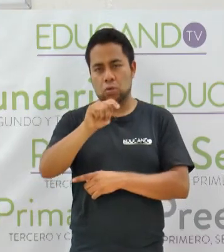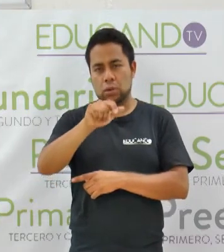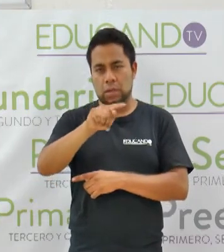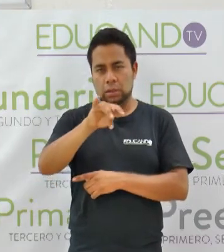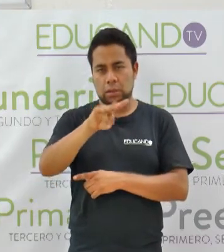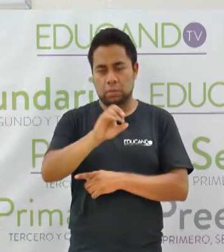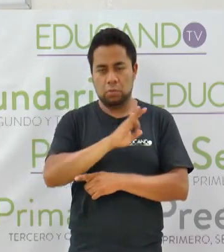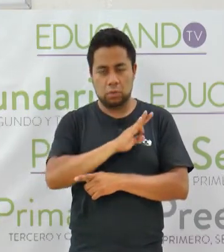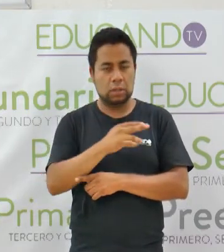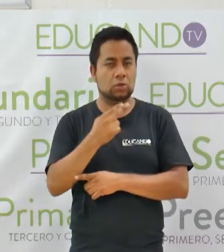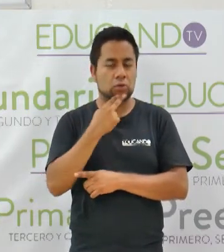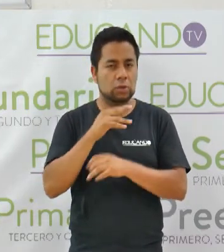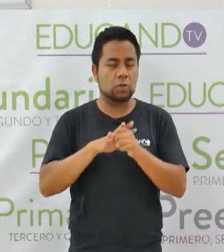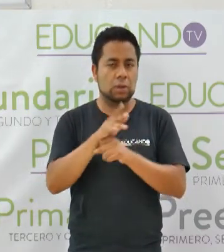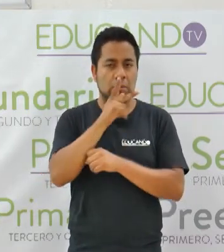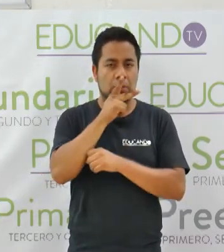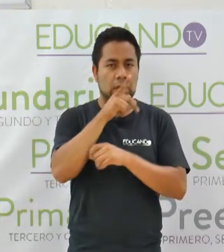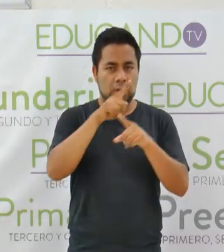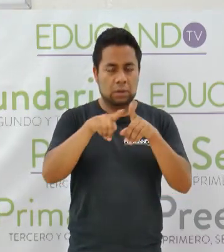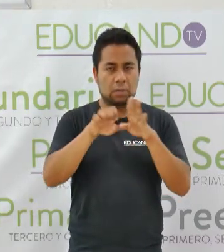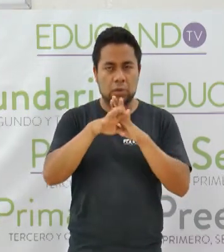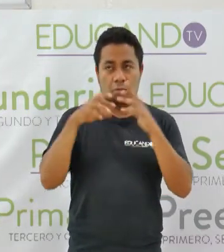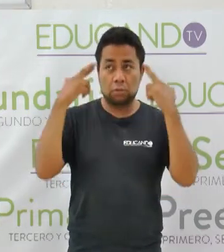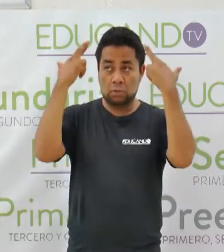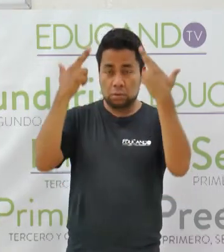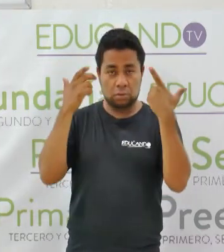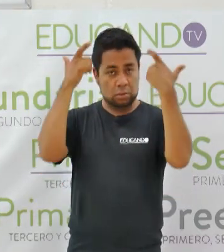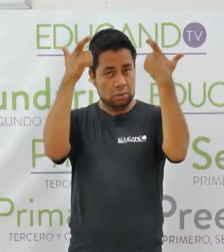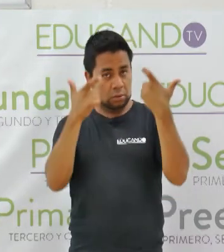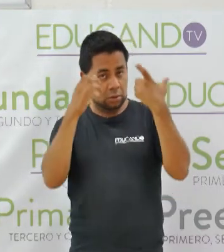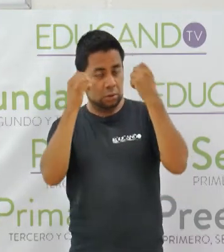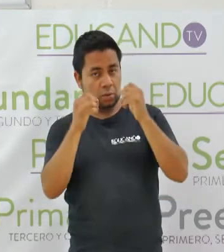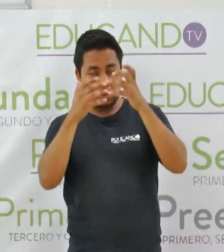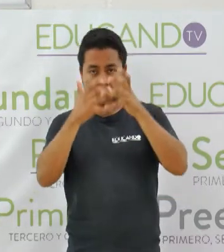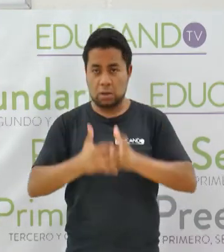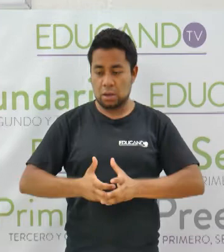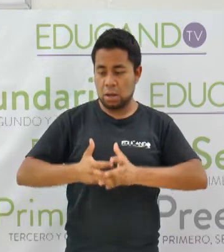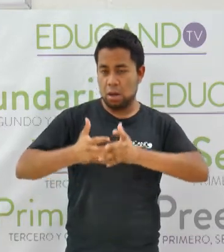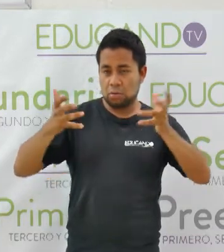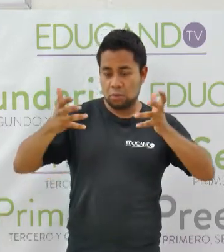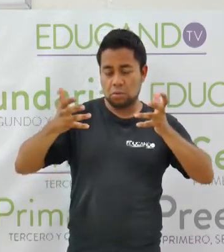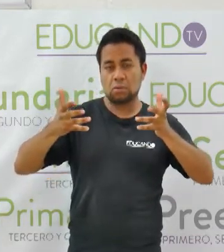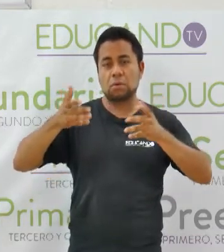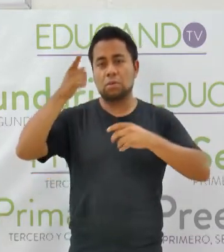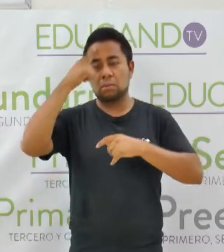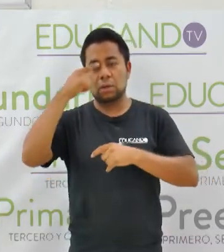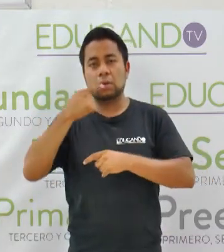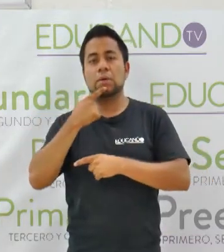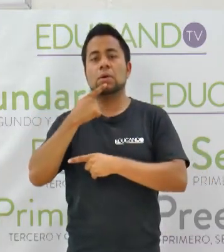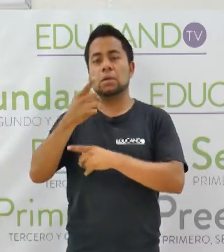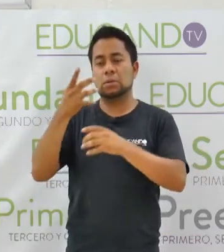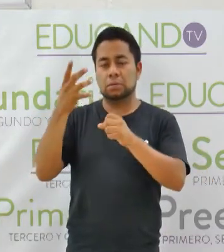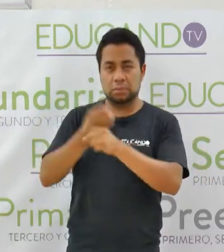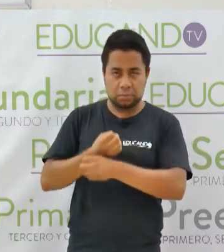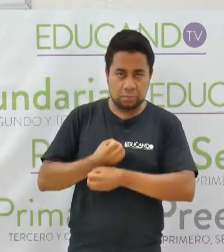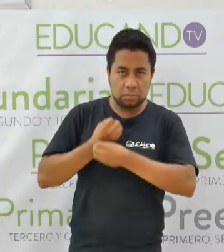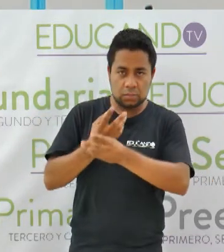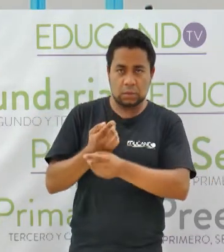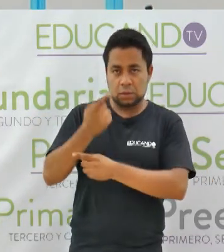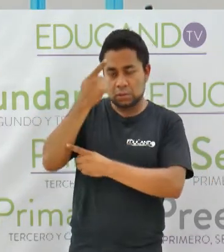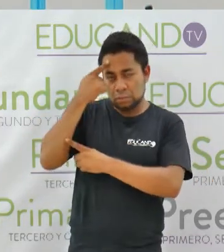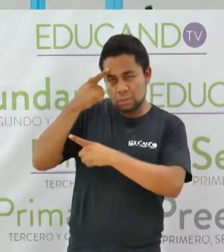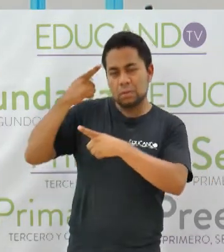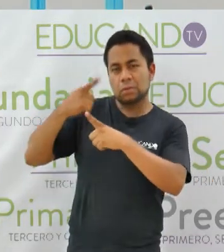permitir utilizar palabras como emperador y como grandioso para referirnos o